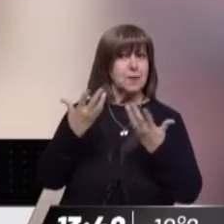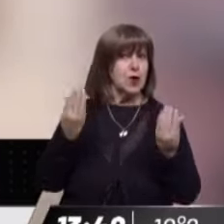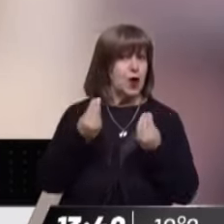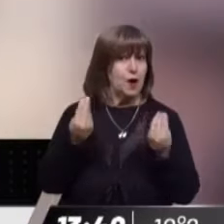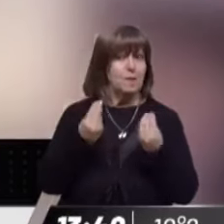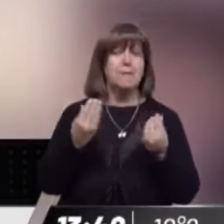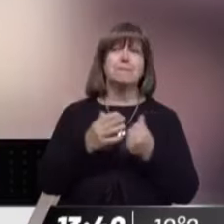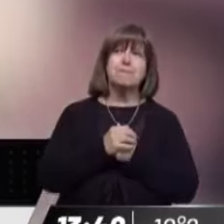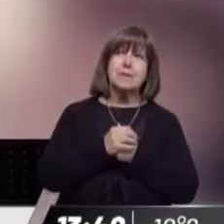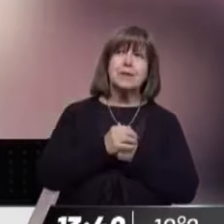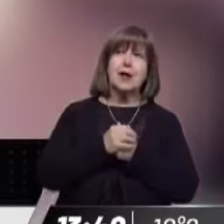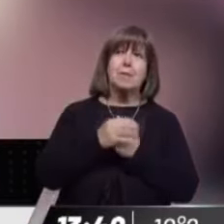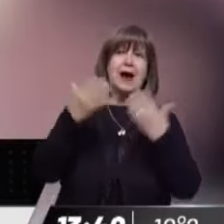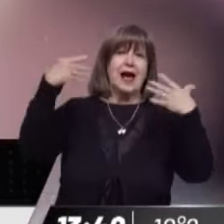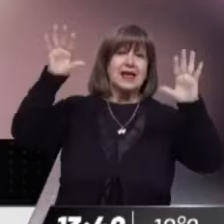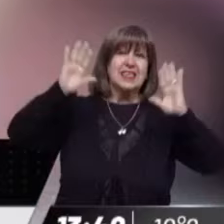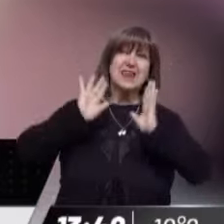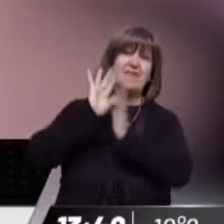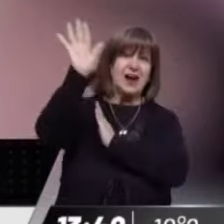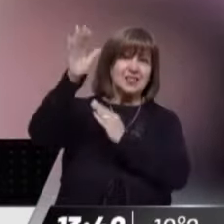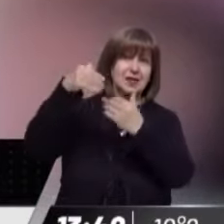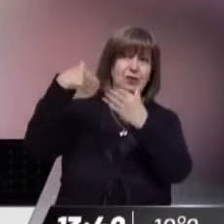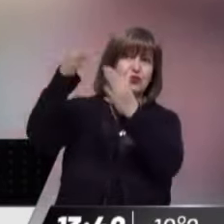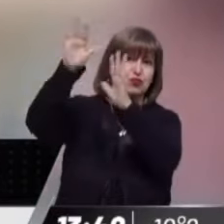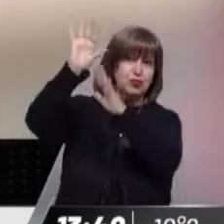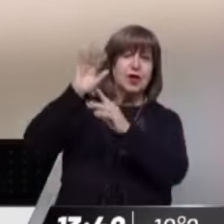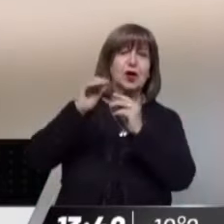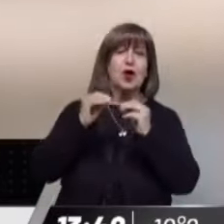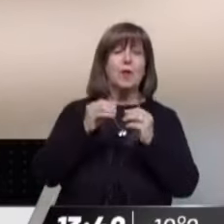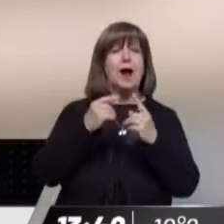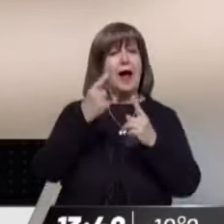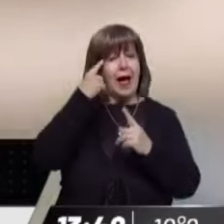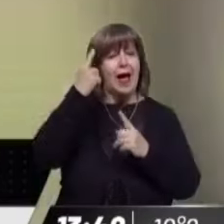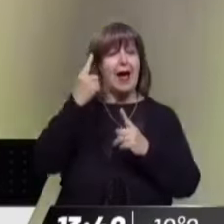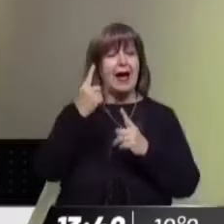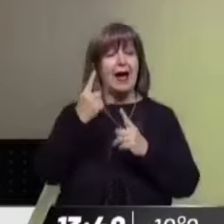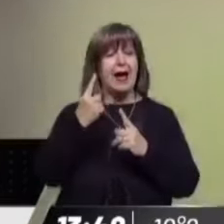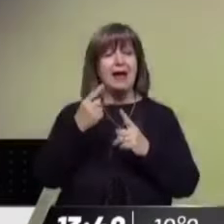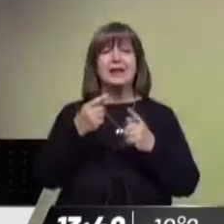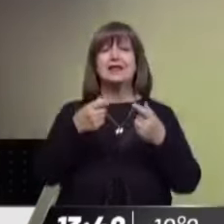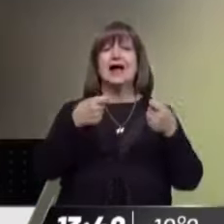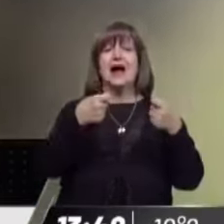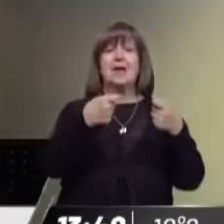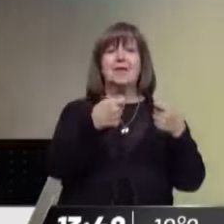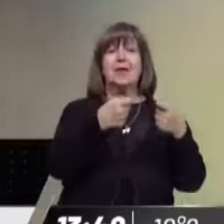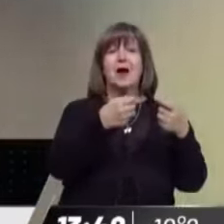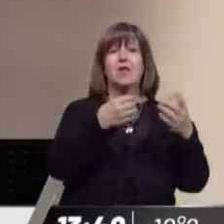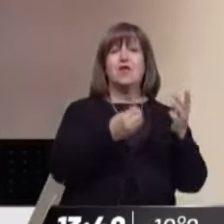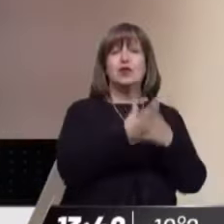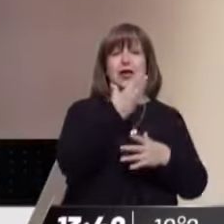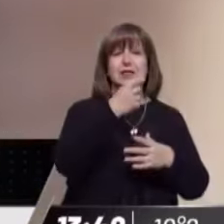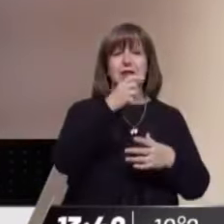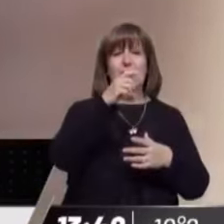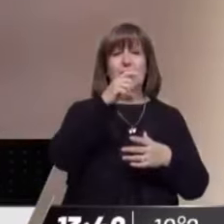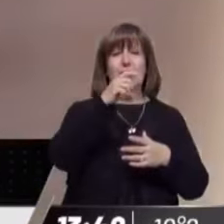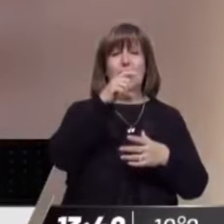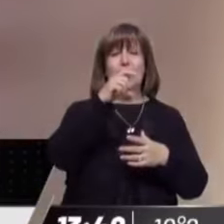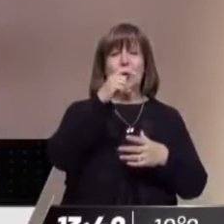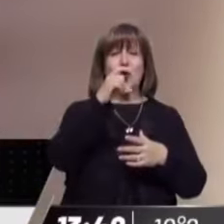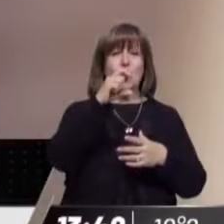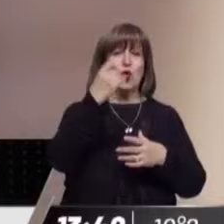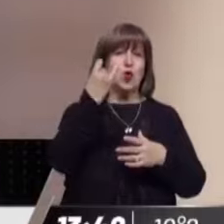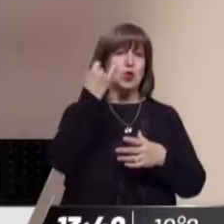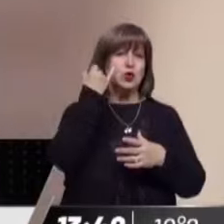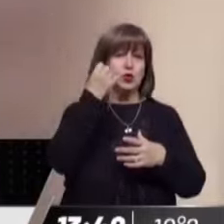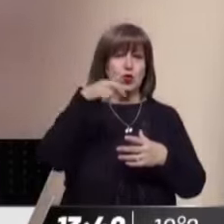productivas. Además, se ha iniciado un trabajo en conjunto entre ISCAMEN, la Fundación Cuyunche y la Municipalidad de General San